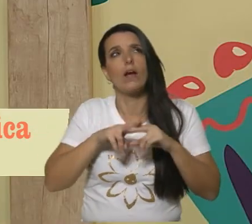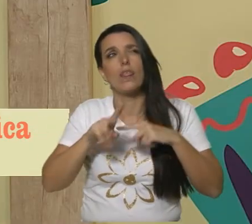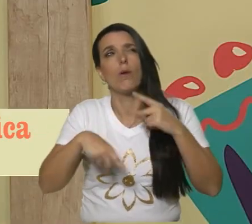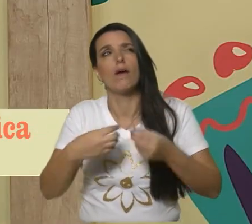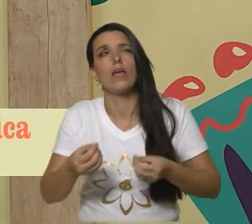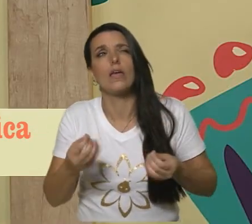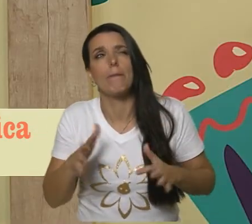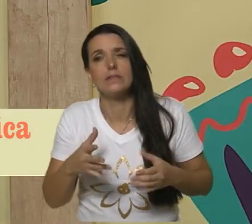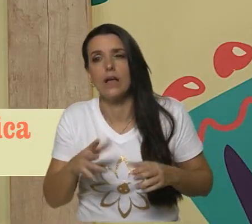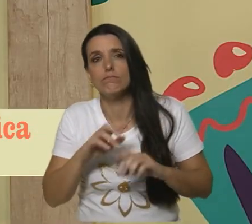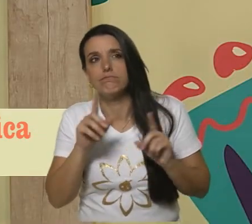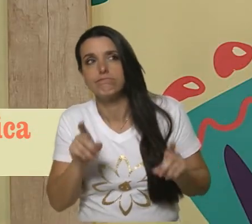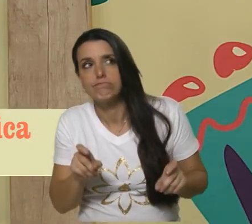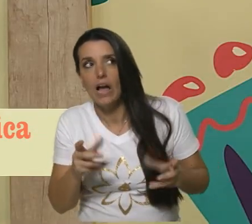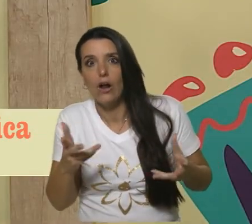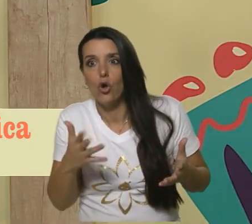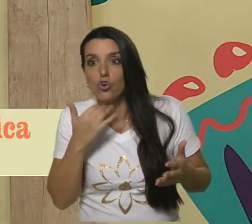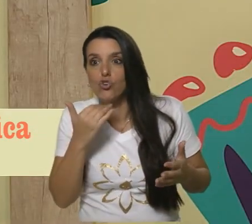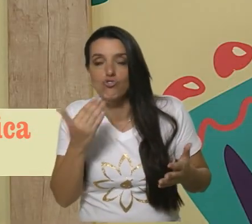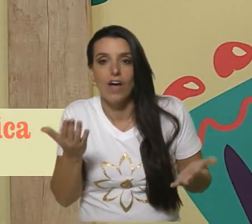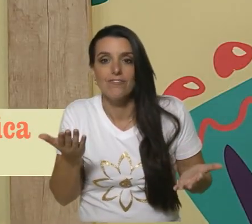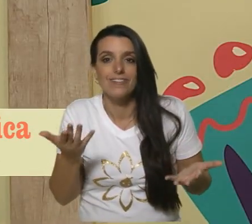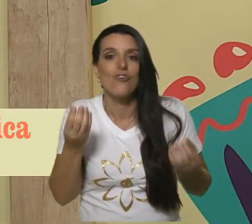mucha incertidumbre frente a algo que un